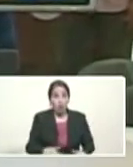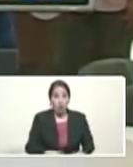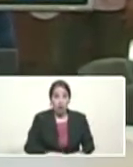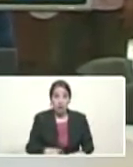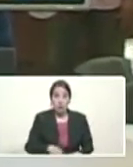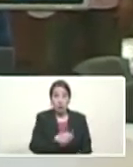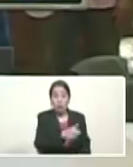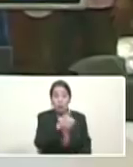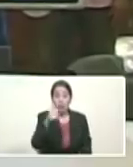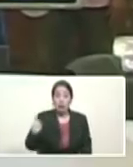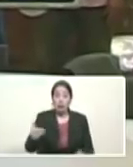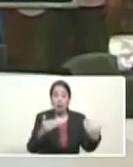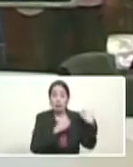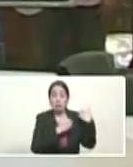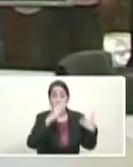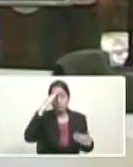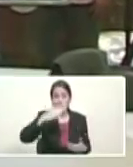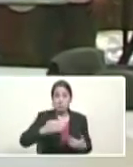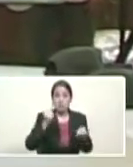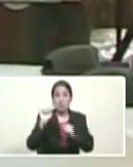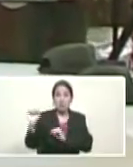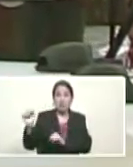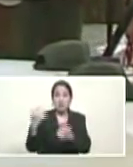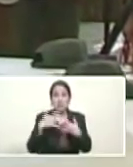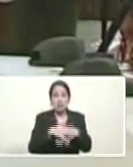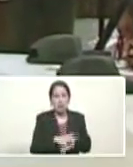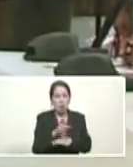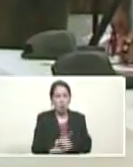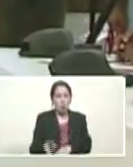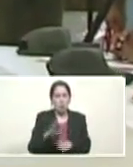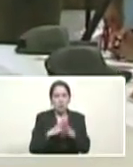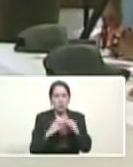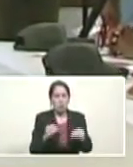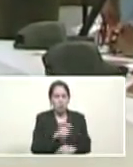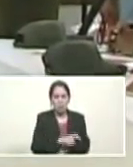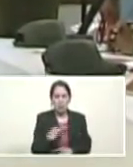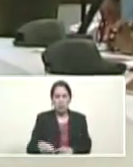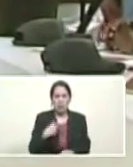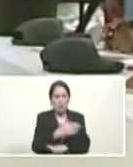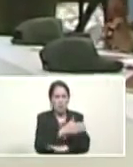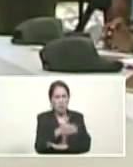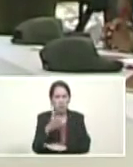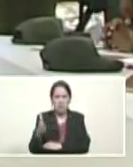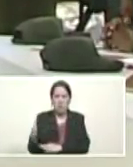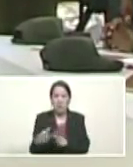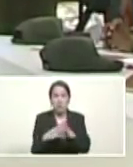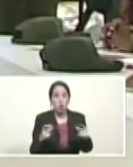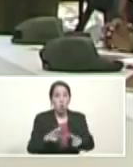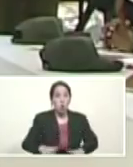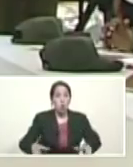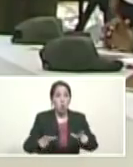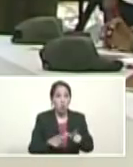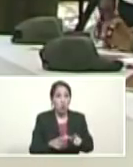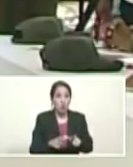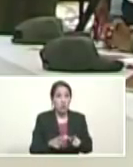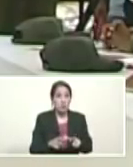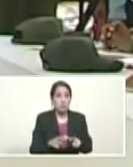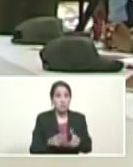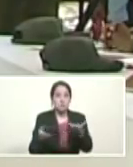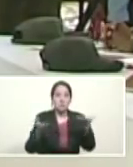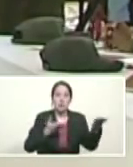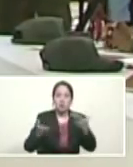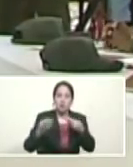comandantes de la zona operativa es integral que utilicen a todo el personal para trasladarse a todos los espacios de donde se prestan los servicios